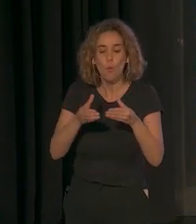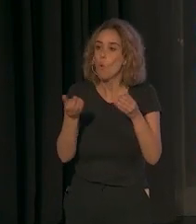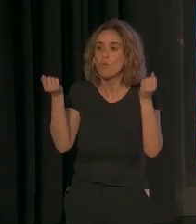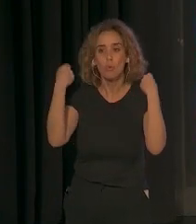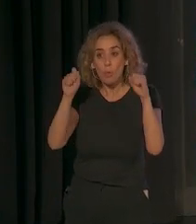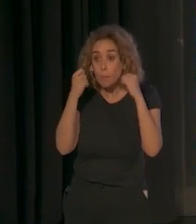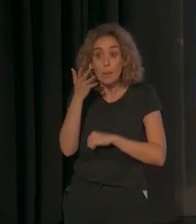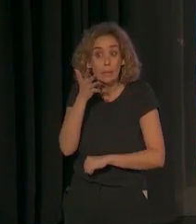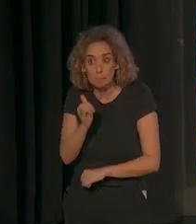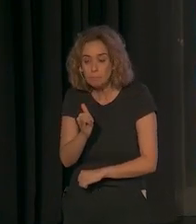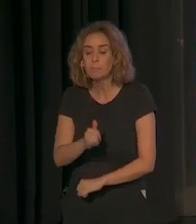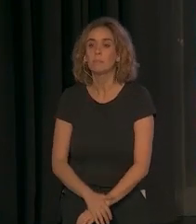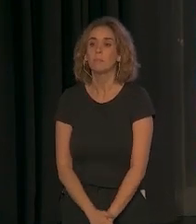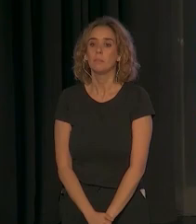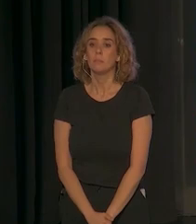prácticas